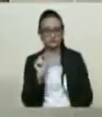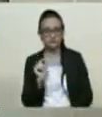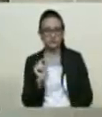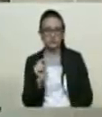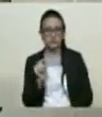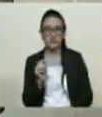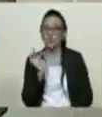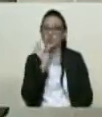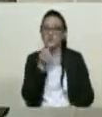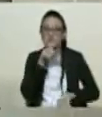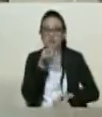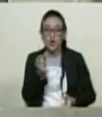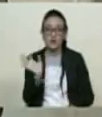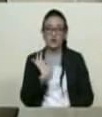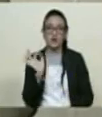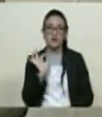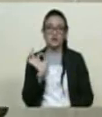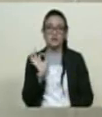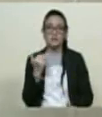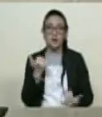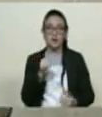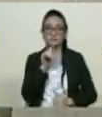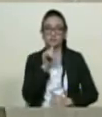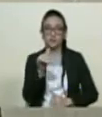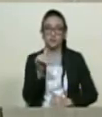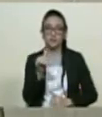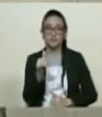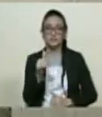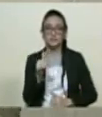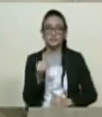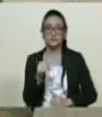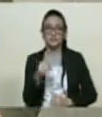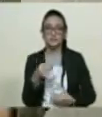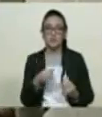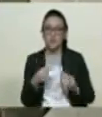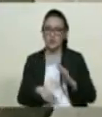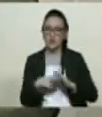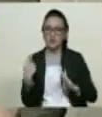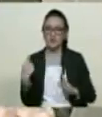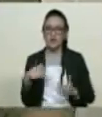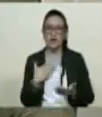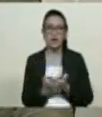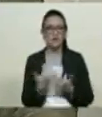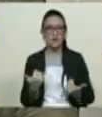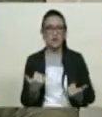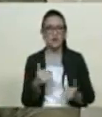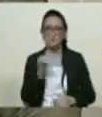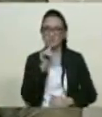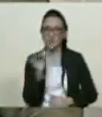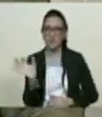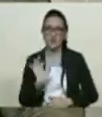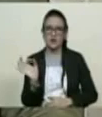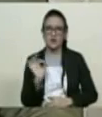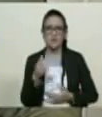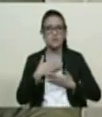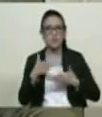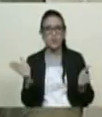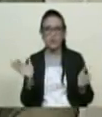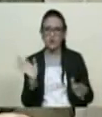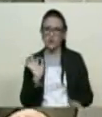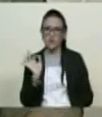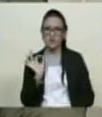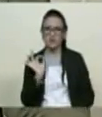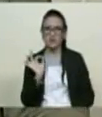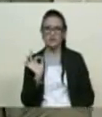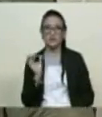hemos anunciado, pero lo vamos a anunciar y lo podemos hacer de una vez. Hasta el momento no lo hemos hecho públicamente, que